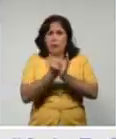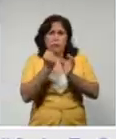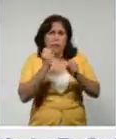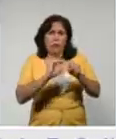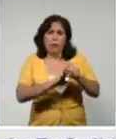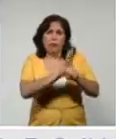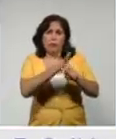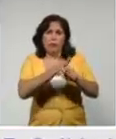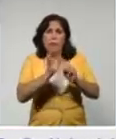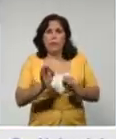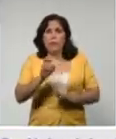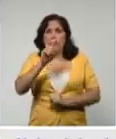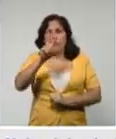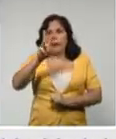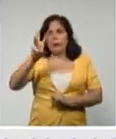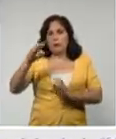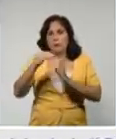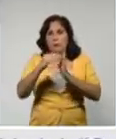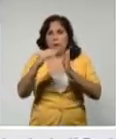pues es de